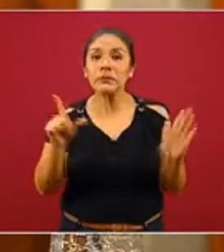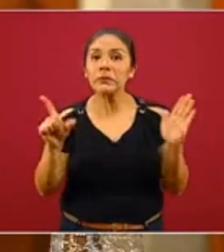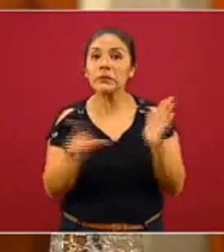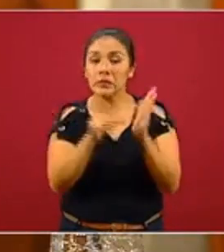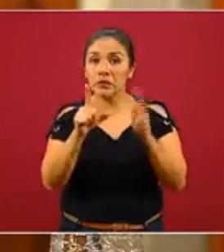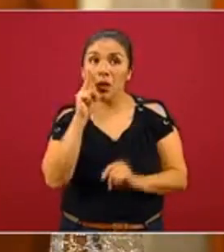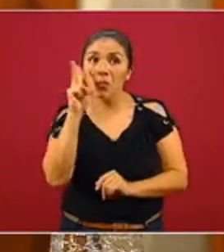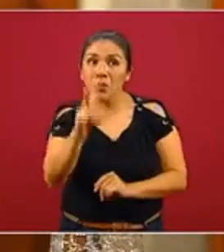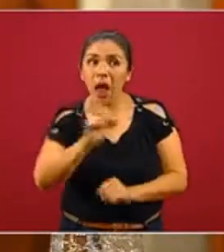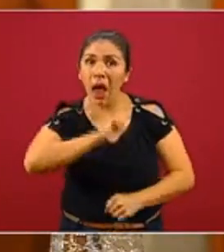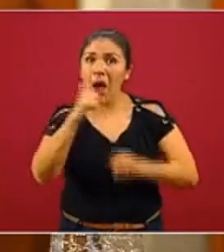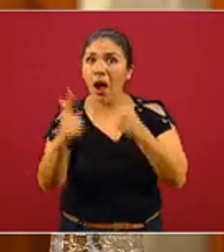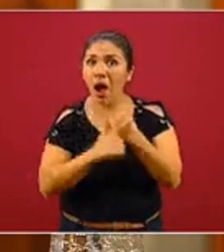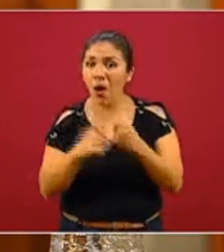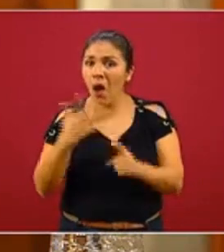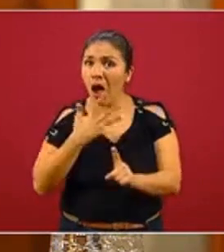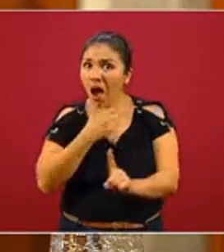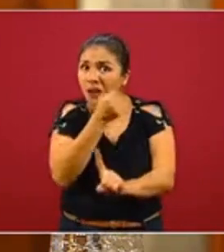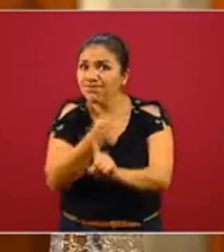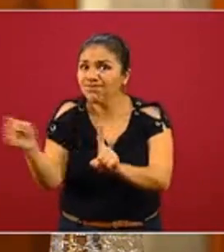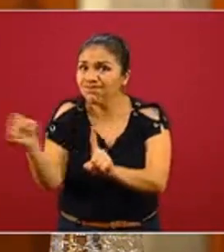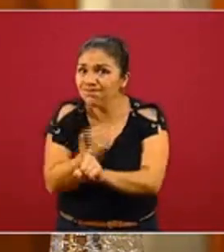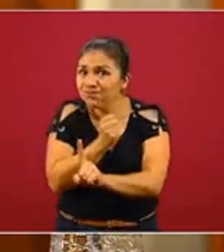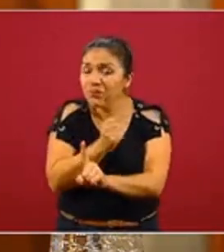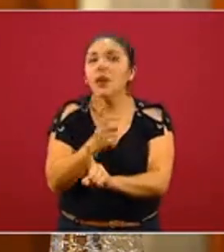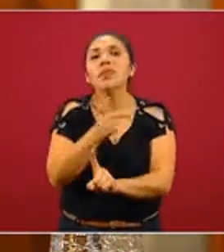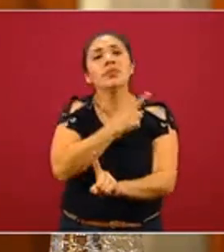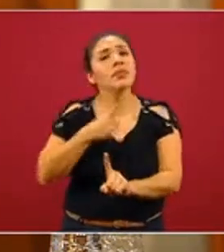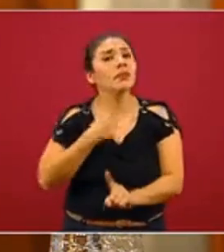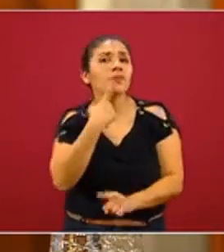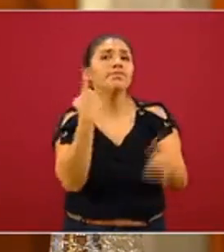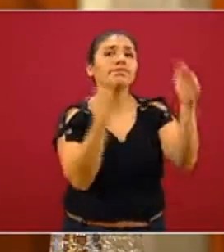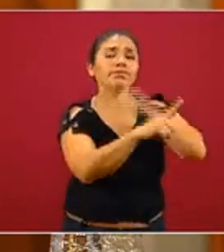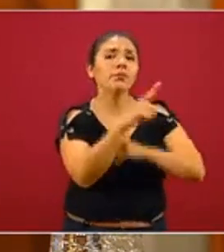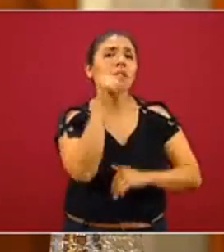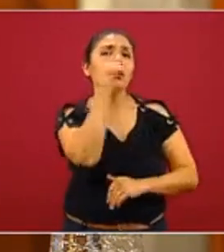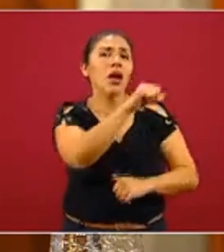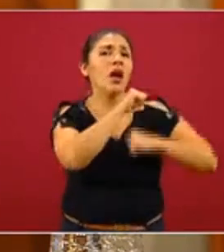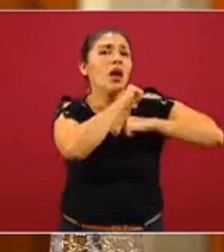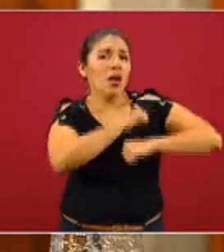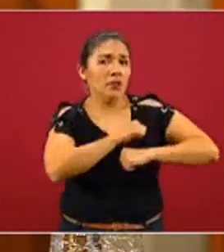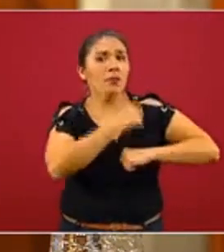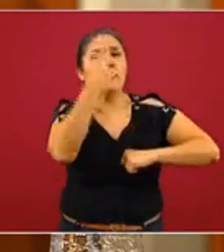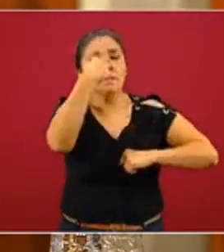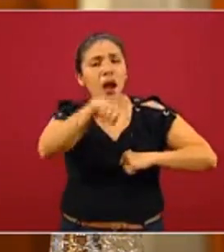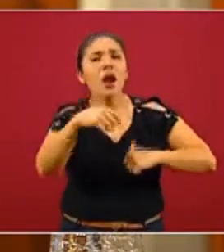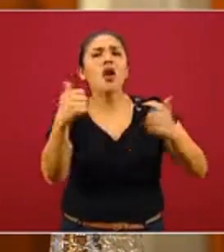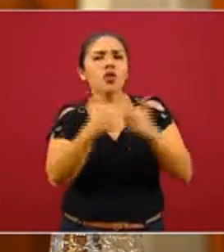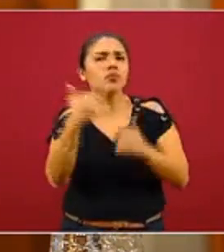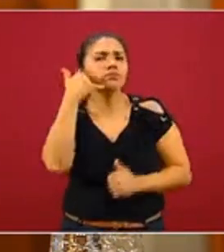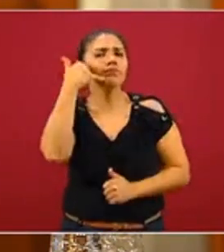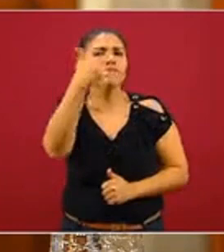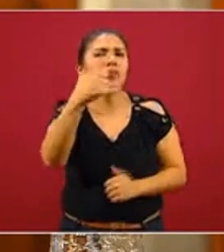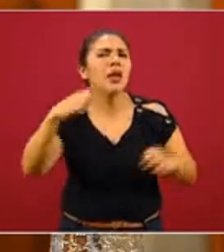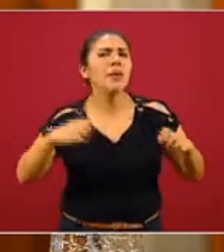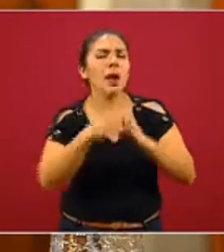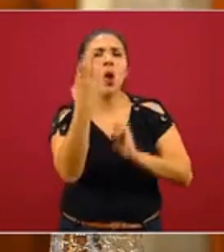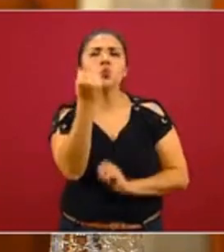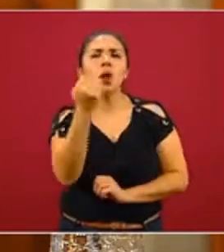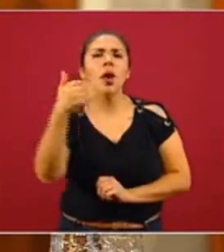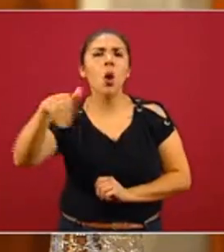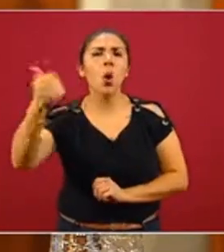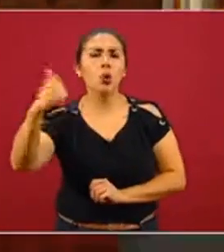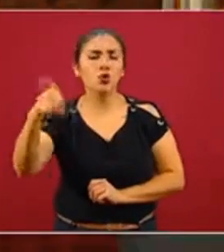signos de maltrato hay que dar aviso a las autoridades correspondientes a través de la línea de emergencia 911